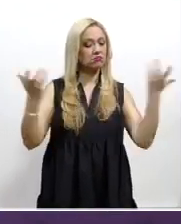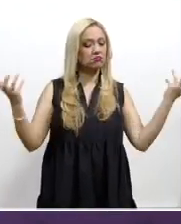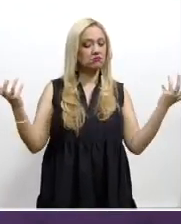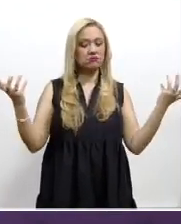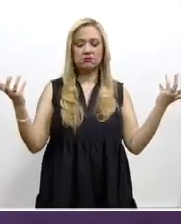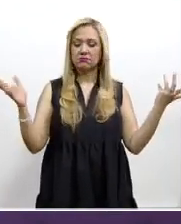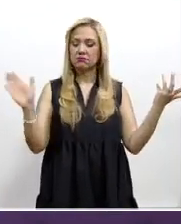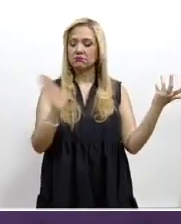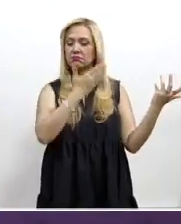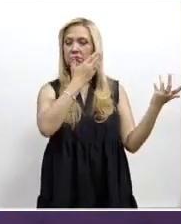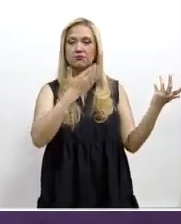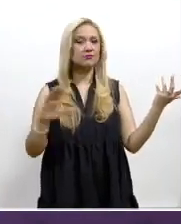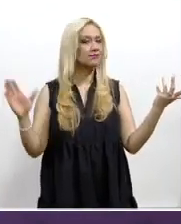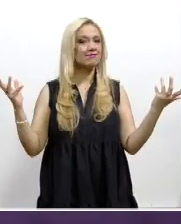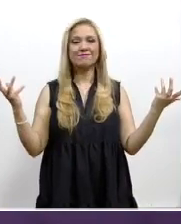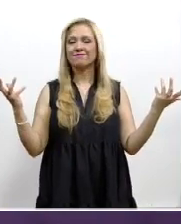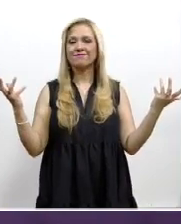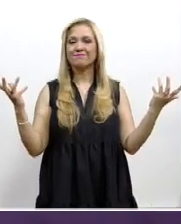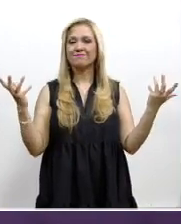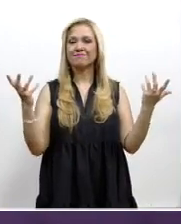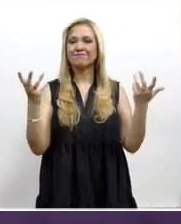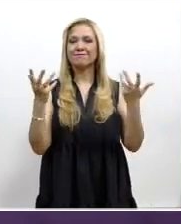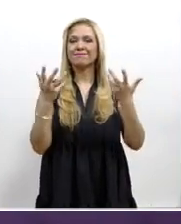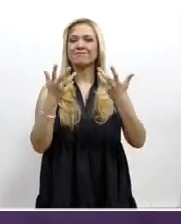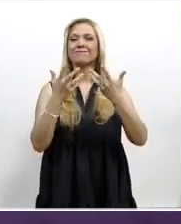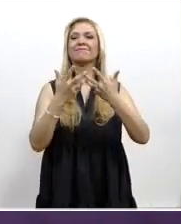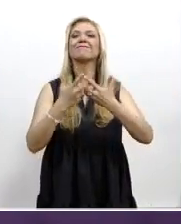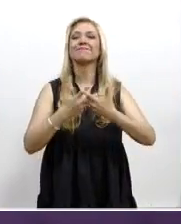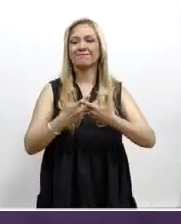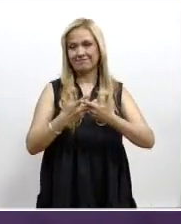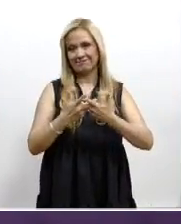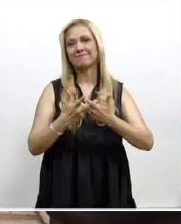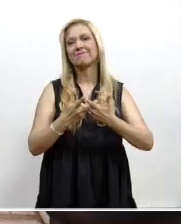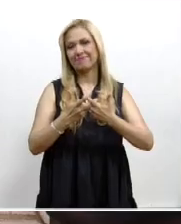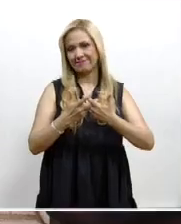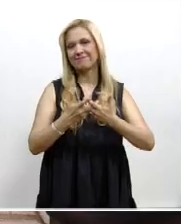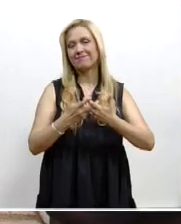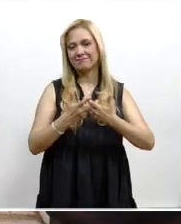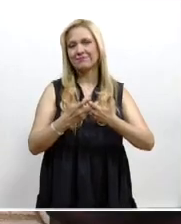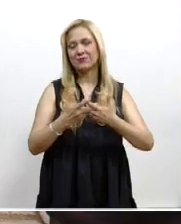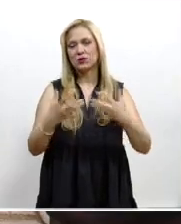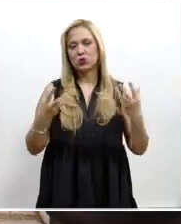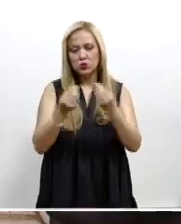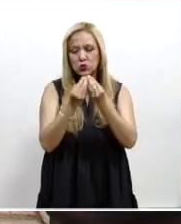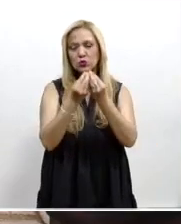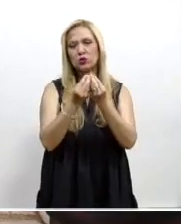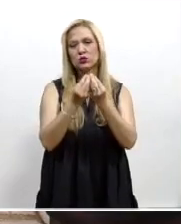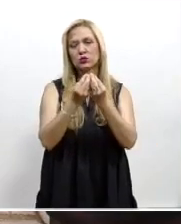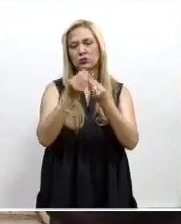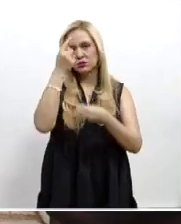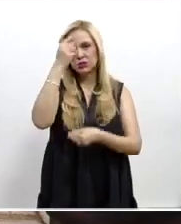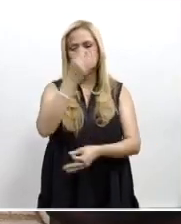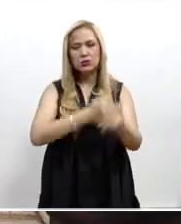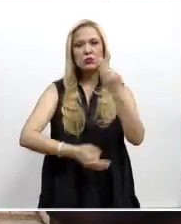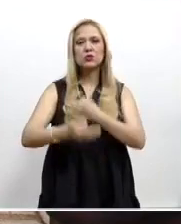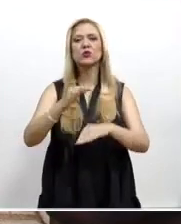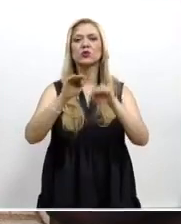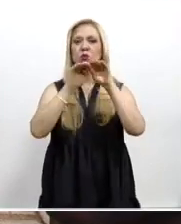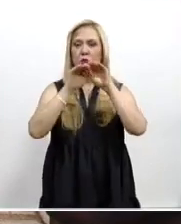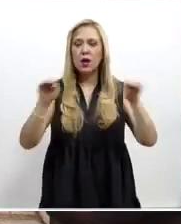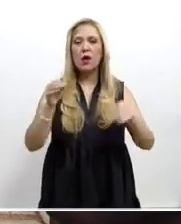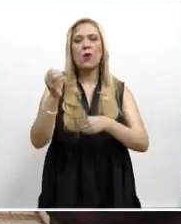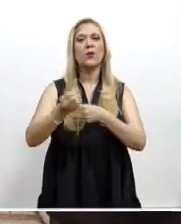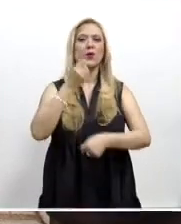de un lado y los de otro. Es una gran sociedad única en donde cabemos todas y todos y hay que luchar porque todas y todos tengamos igualdad